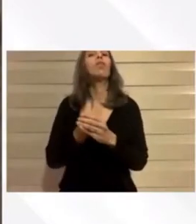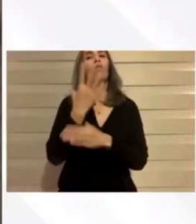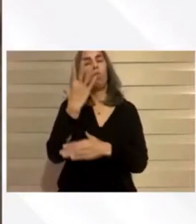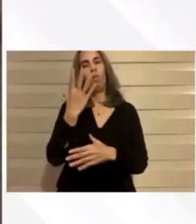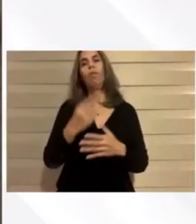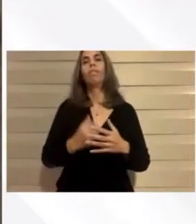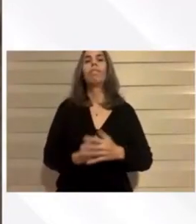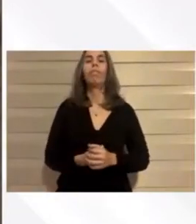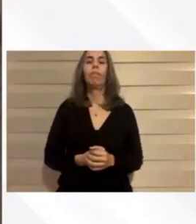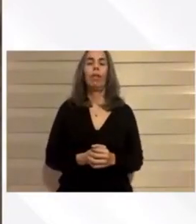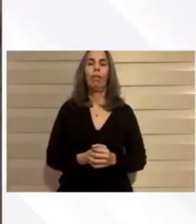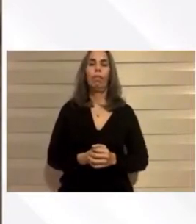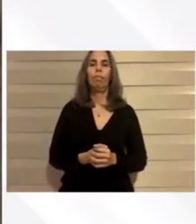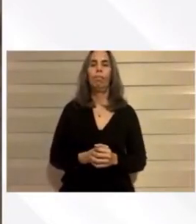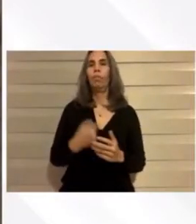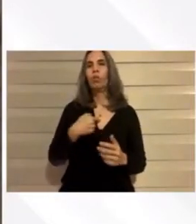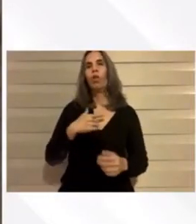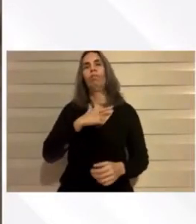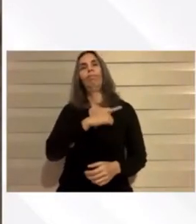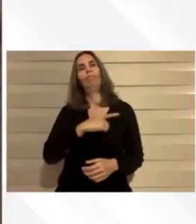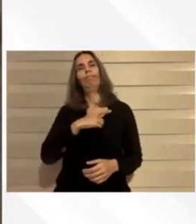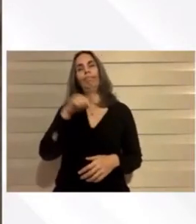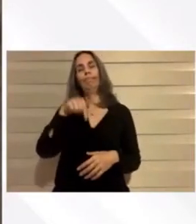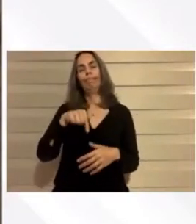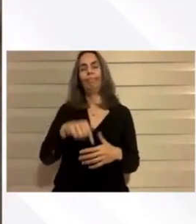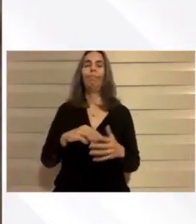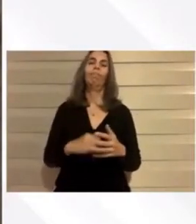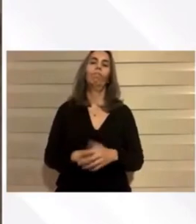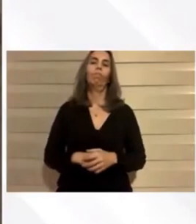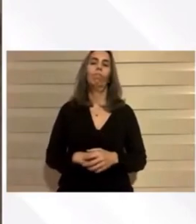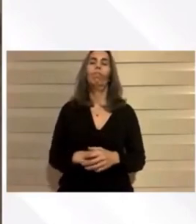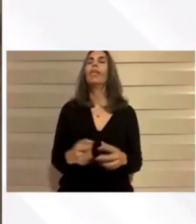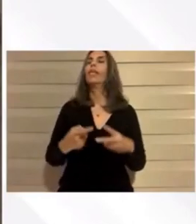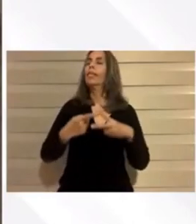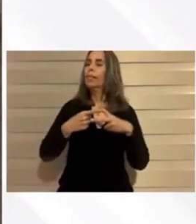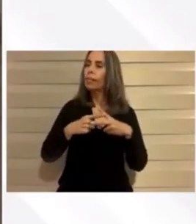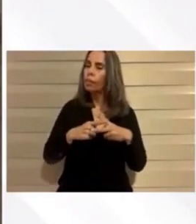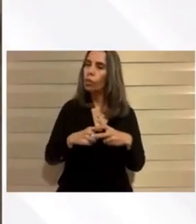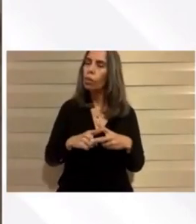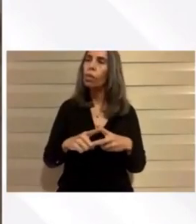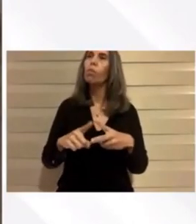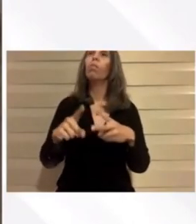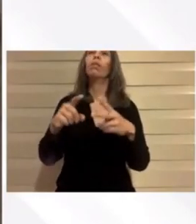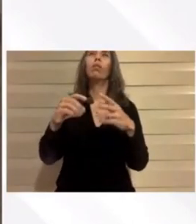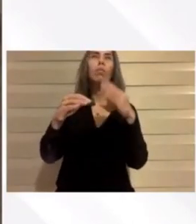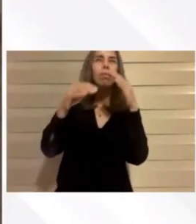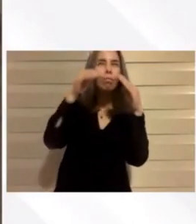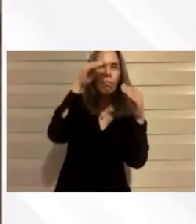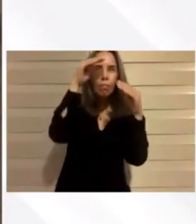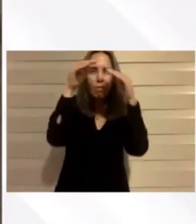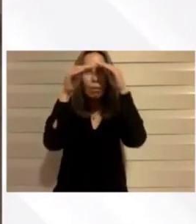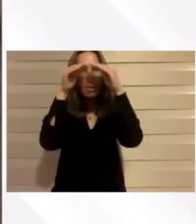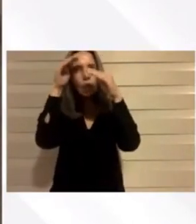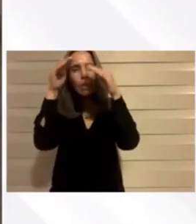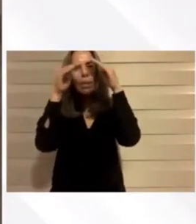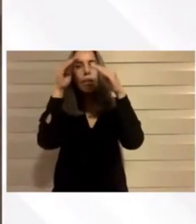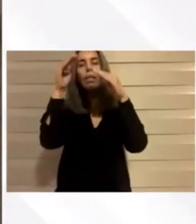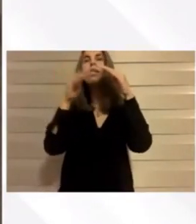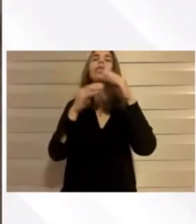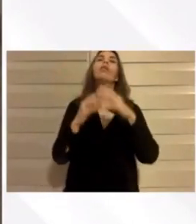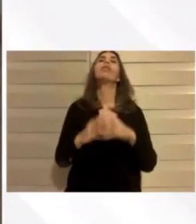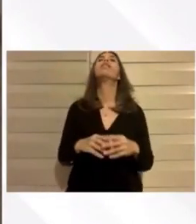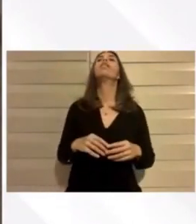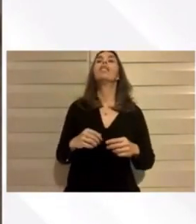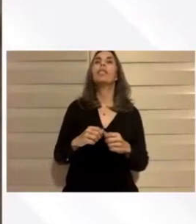aquí y empezamos con este análisis tan importante del papel que juega el arte,